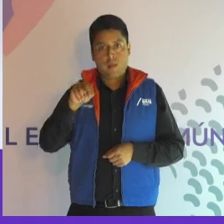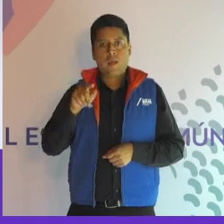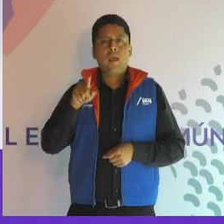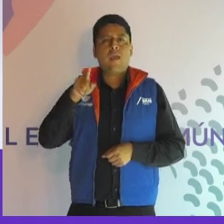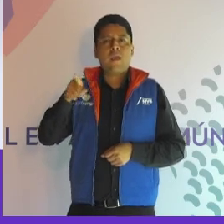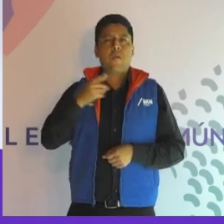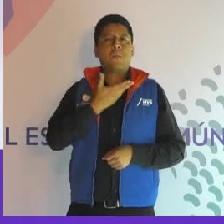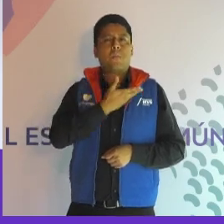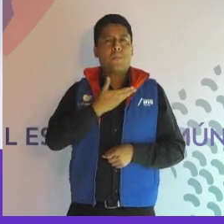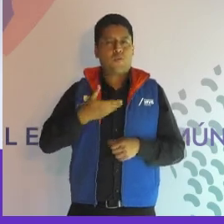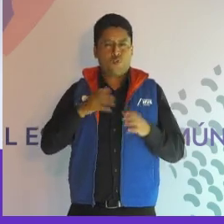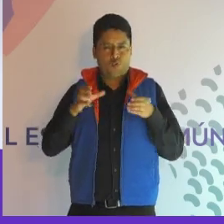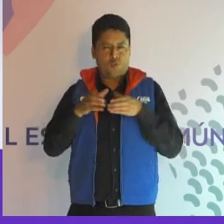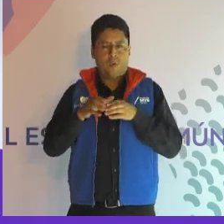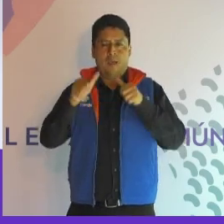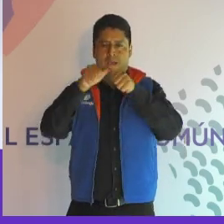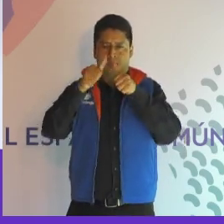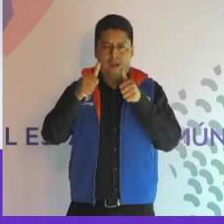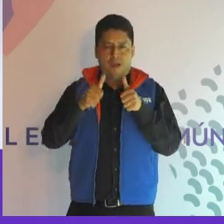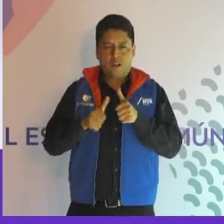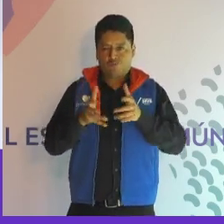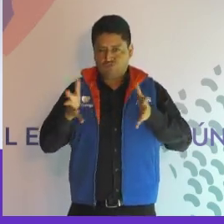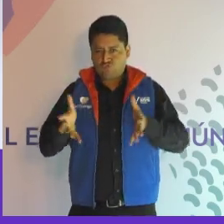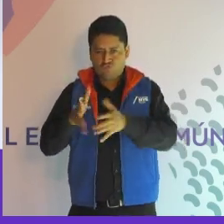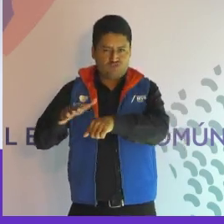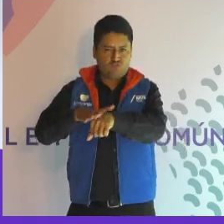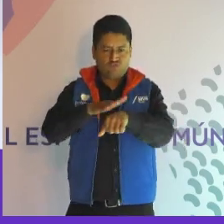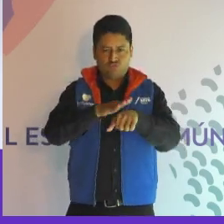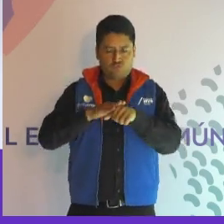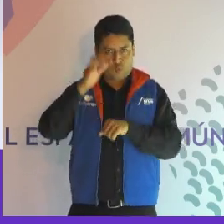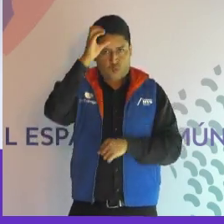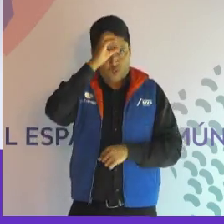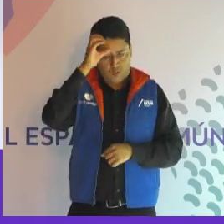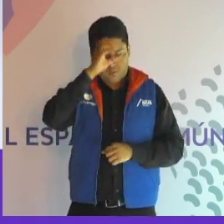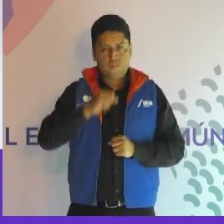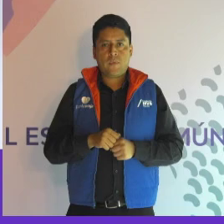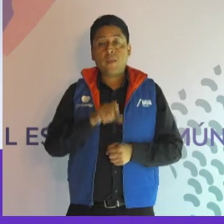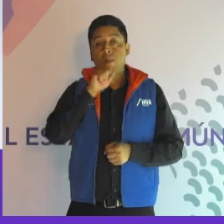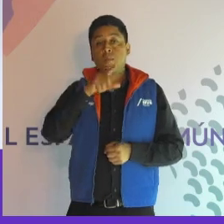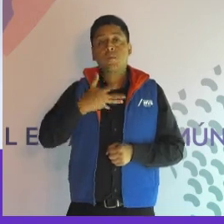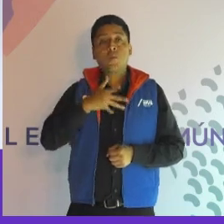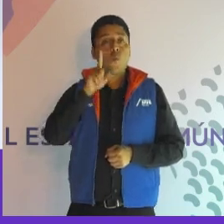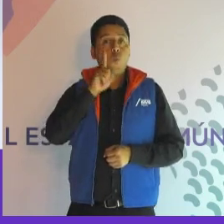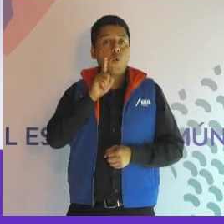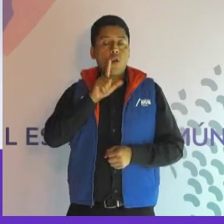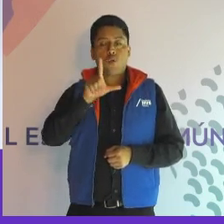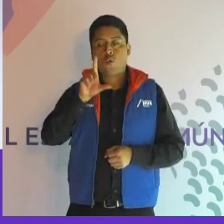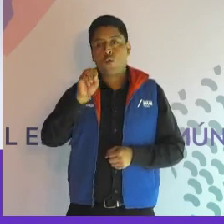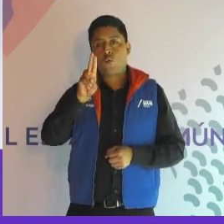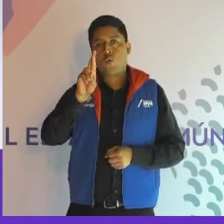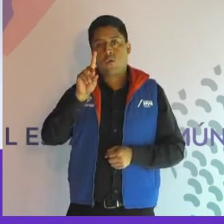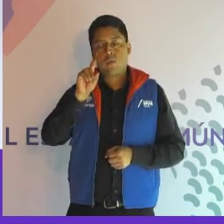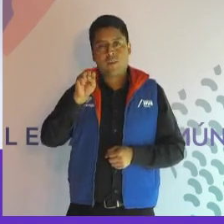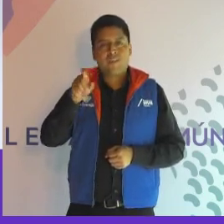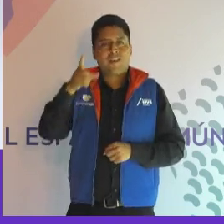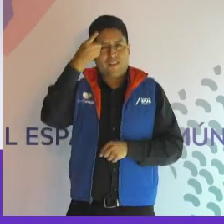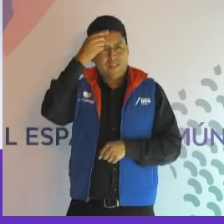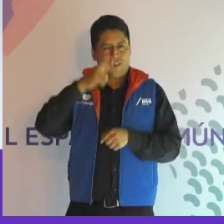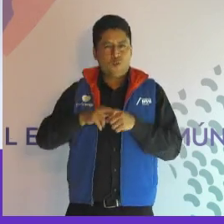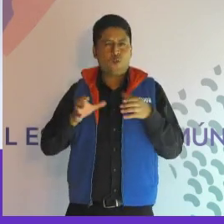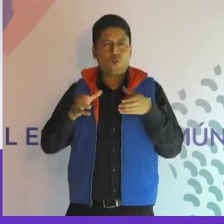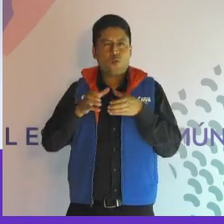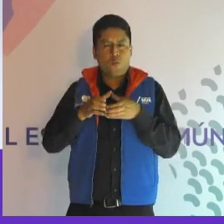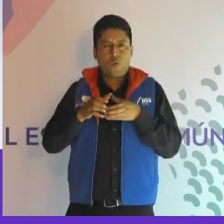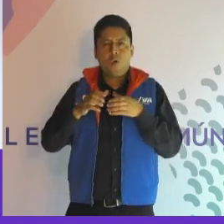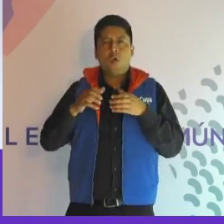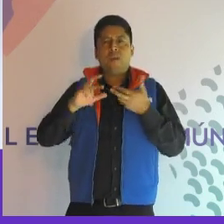Ecopil Arte Crea Conciencia. Y finalmente también está Lourdes Morales Canales, directora de la Red por la Rendición de